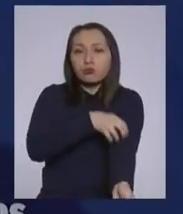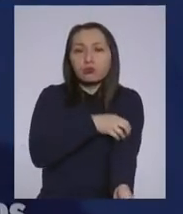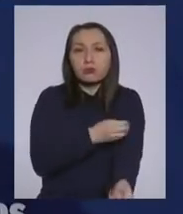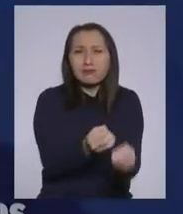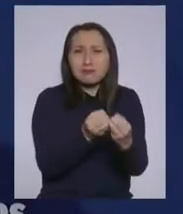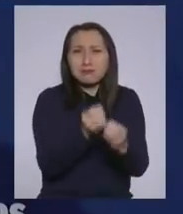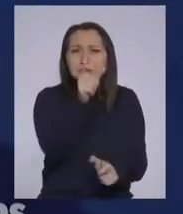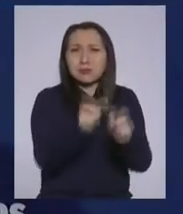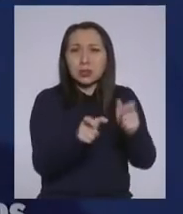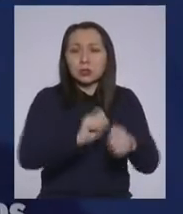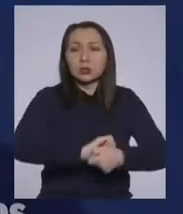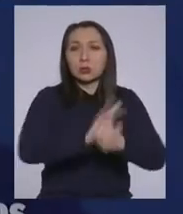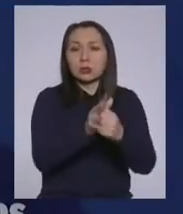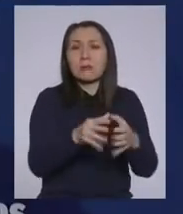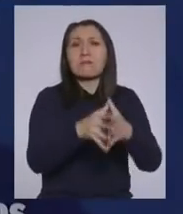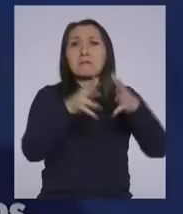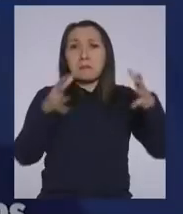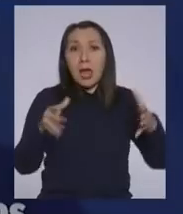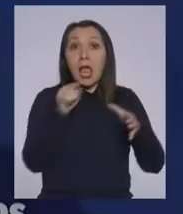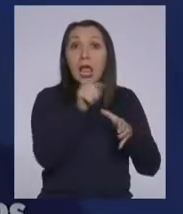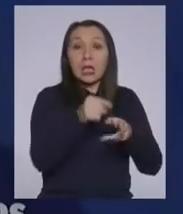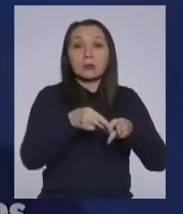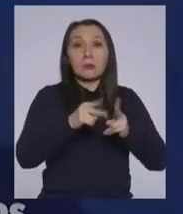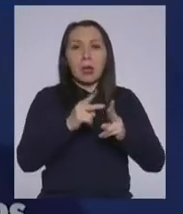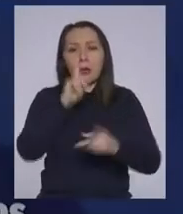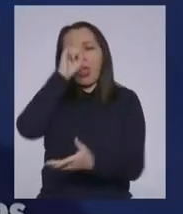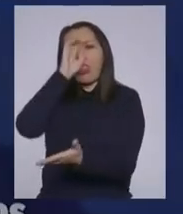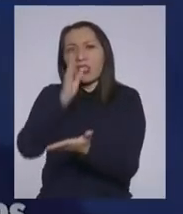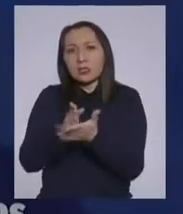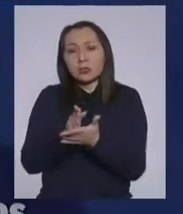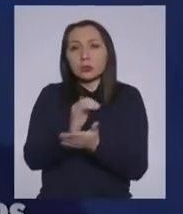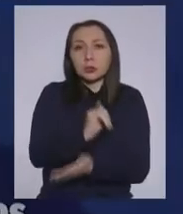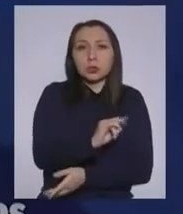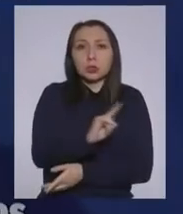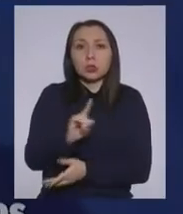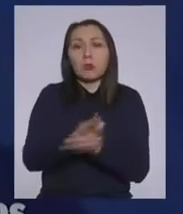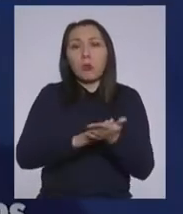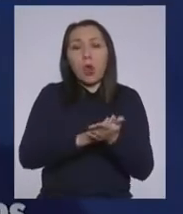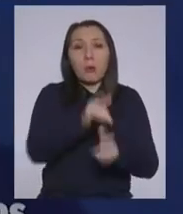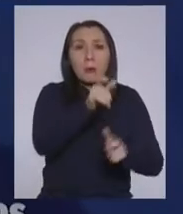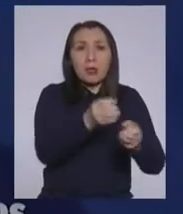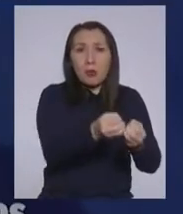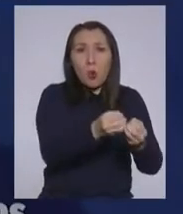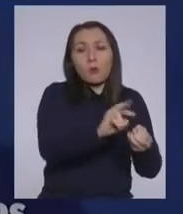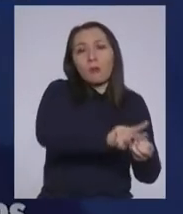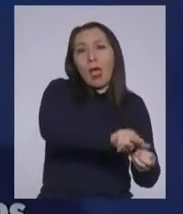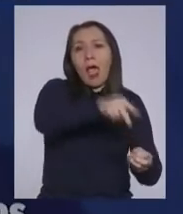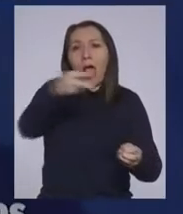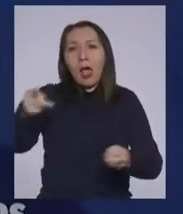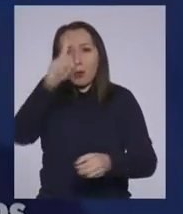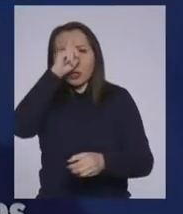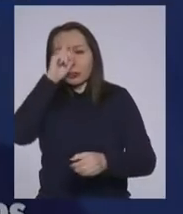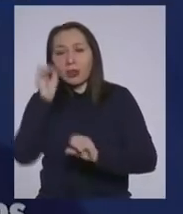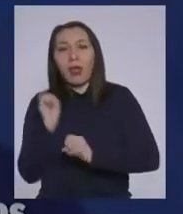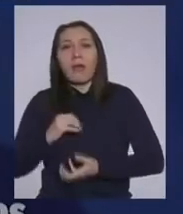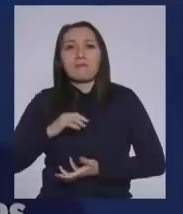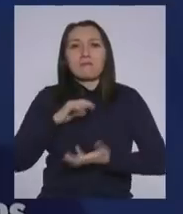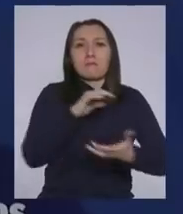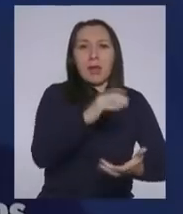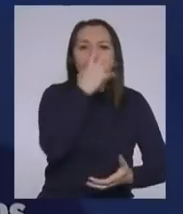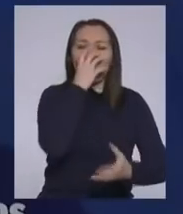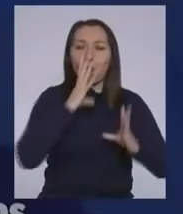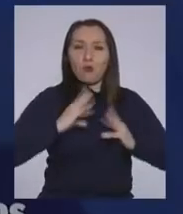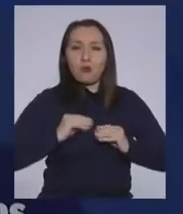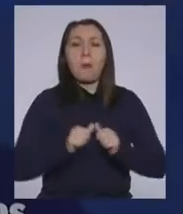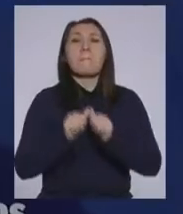se acumulan más casos, y eso permite tomar decisiones, como por ejemplo trasladar pacientes, enviar ventiladores, reforzar